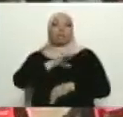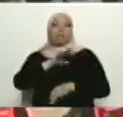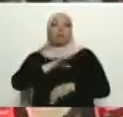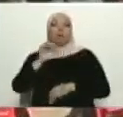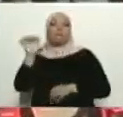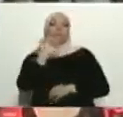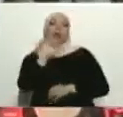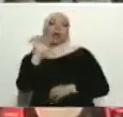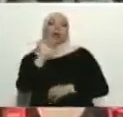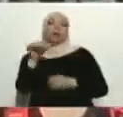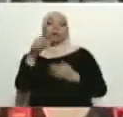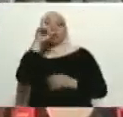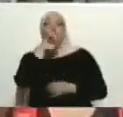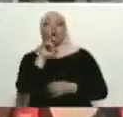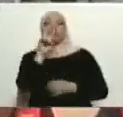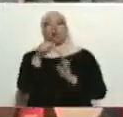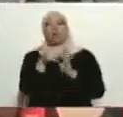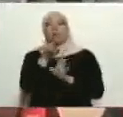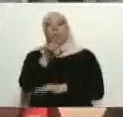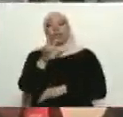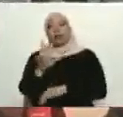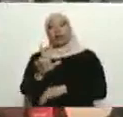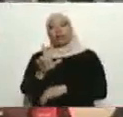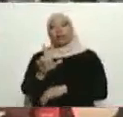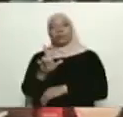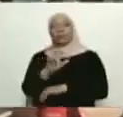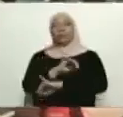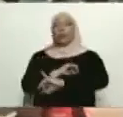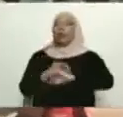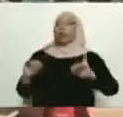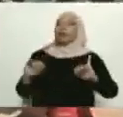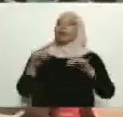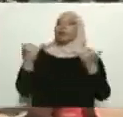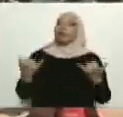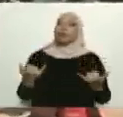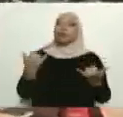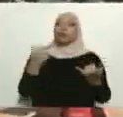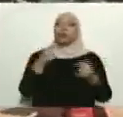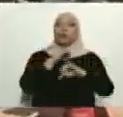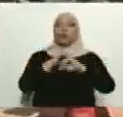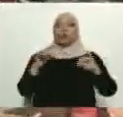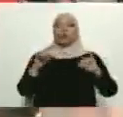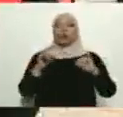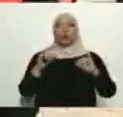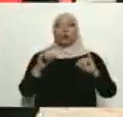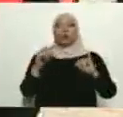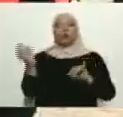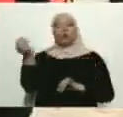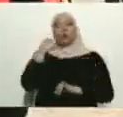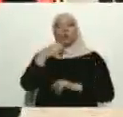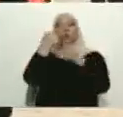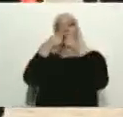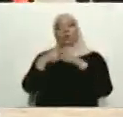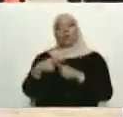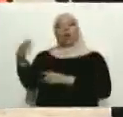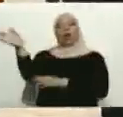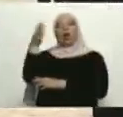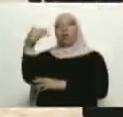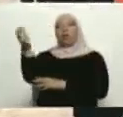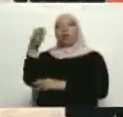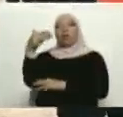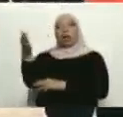en el año 2023 en los terminales quien hizo uso los terminales que se fue a la bandera y otros terminales